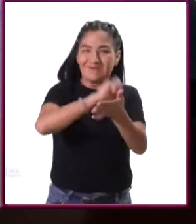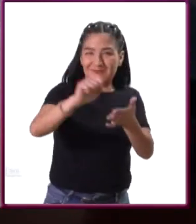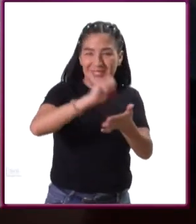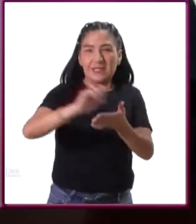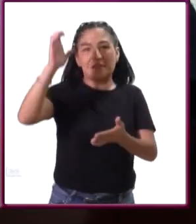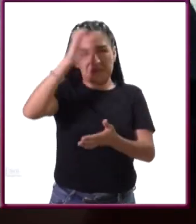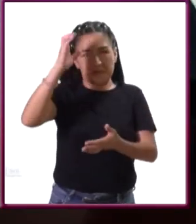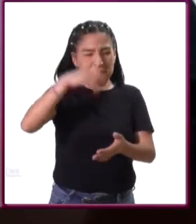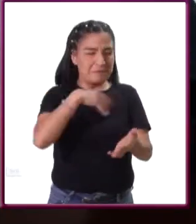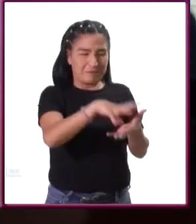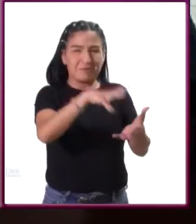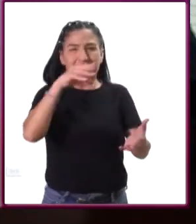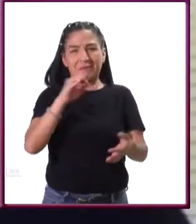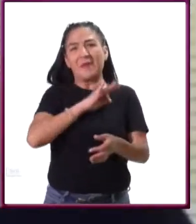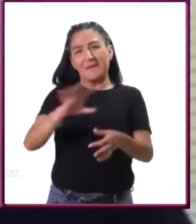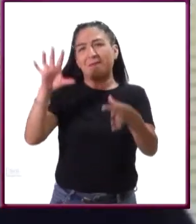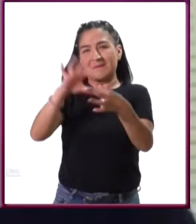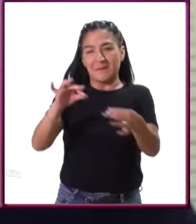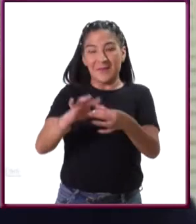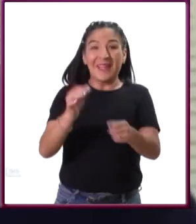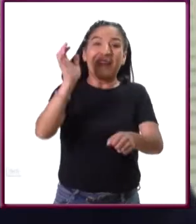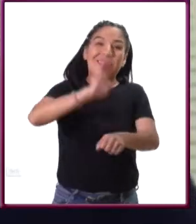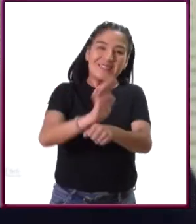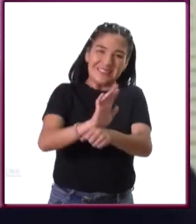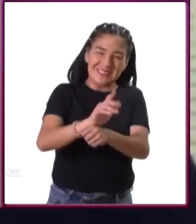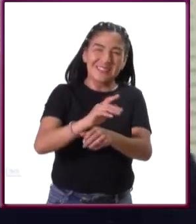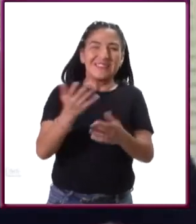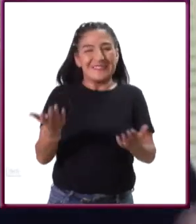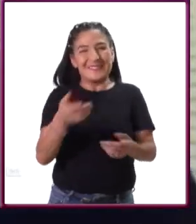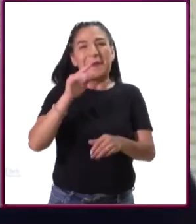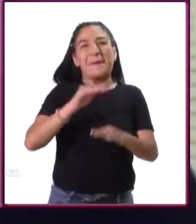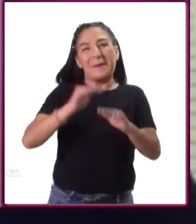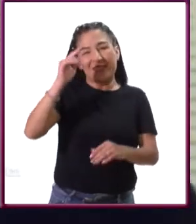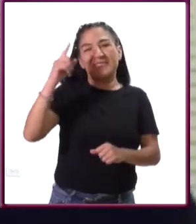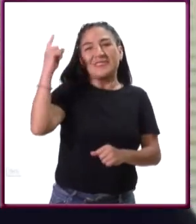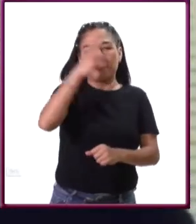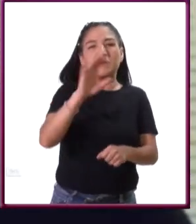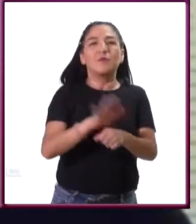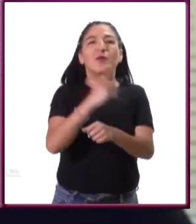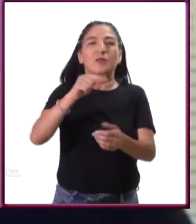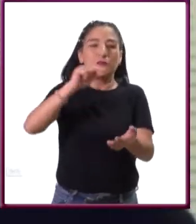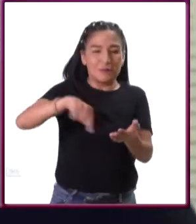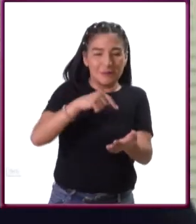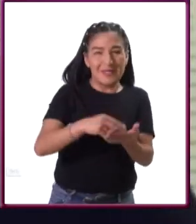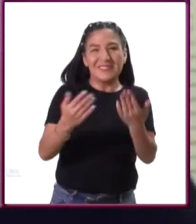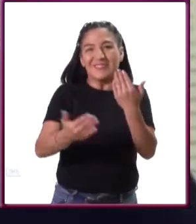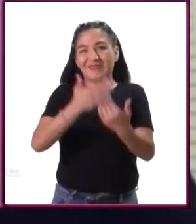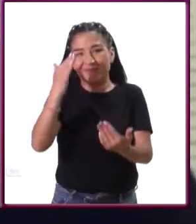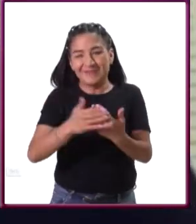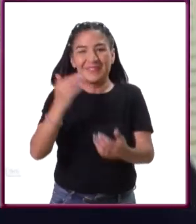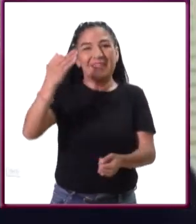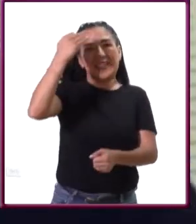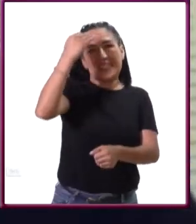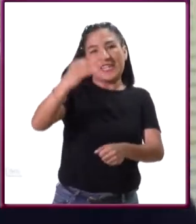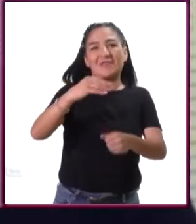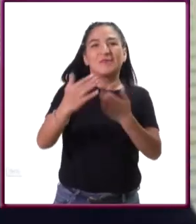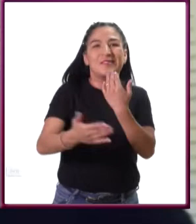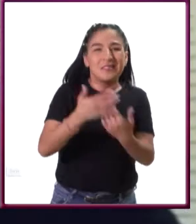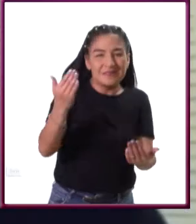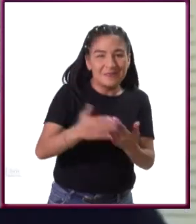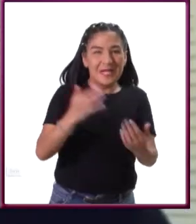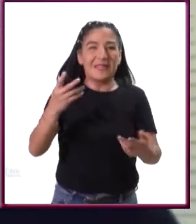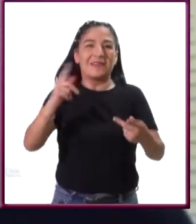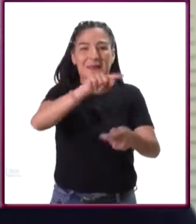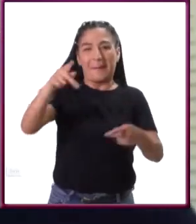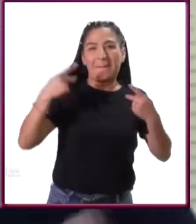En el cine es un poco más difícil porque tienes el espacio más limitado, es menos tiempo, tienes que entretener a la gente durante el tiempo que dure